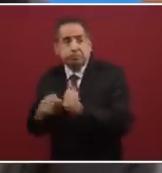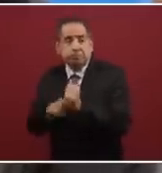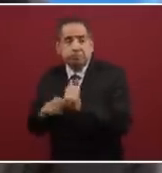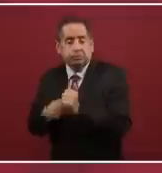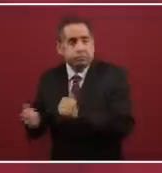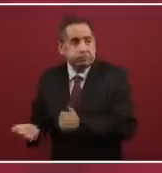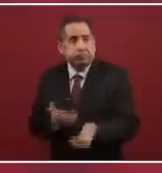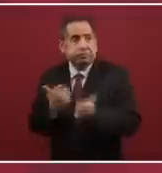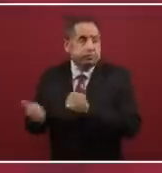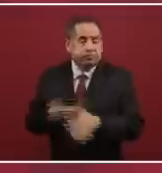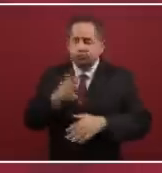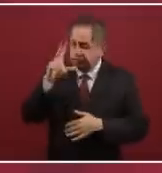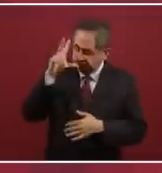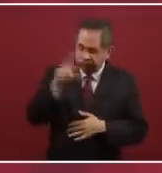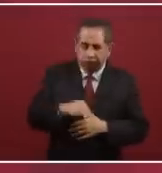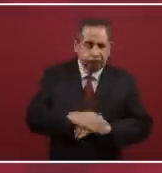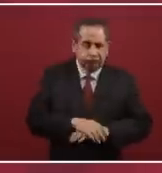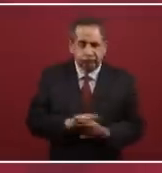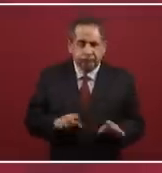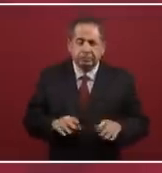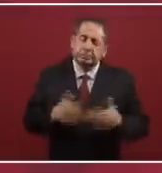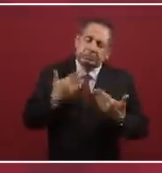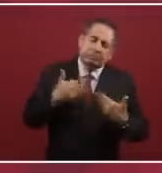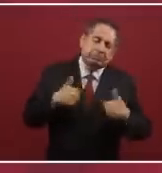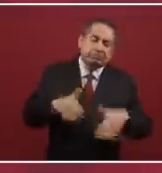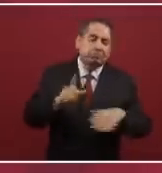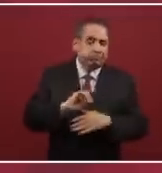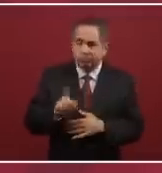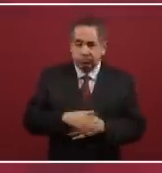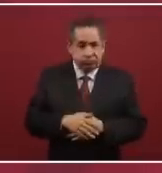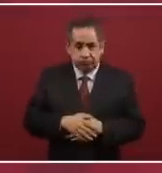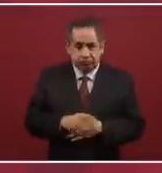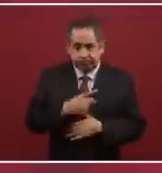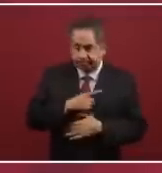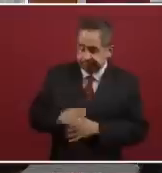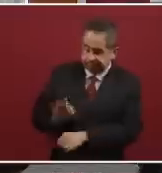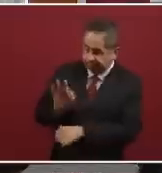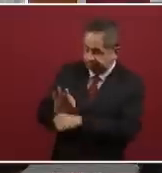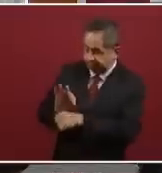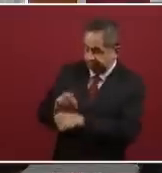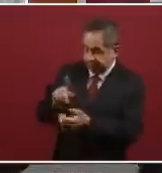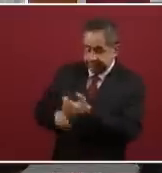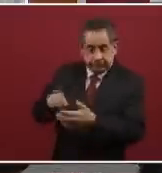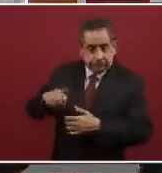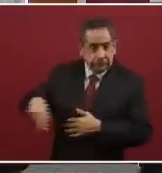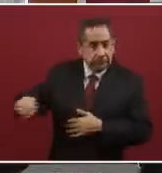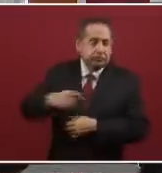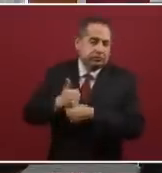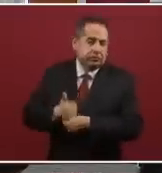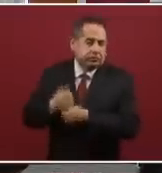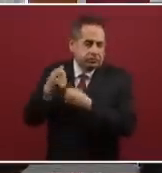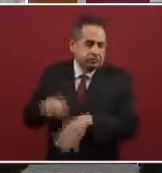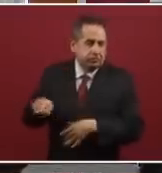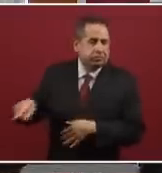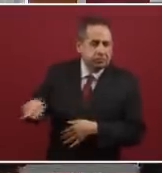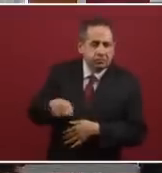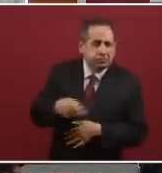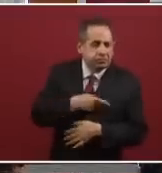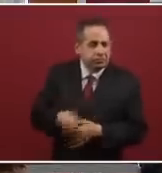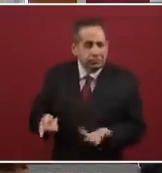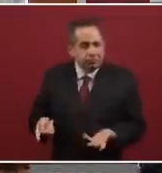no tolerancia a ese tipo de prácticas, tenemos que proteger a las personas que son víctimas de todo esto.